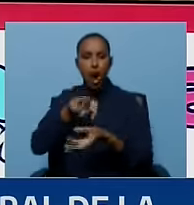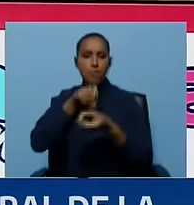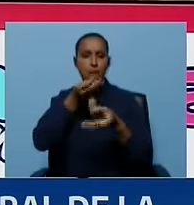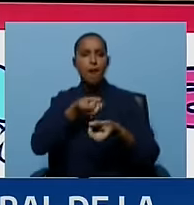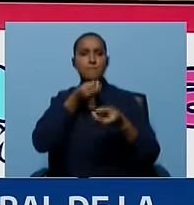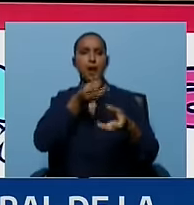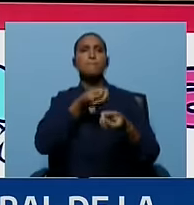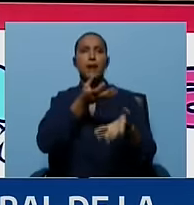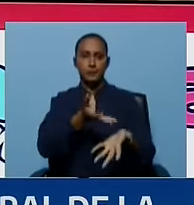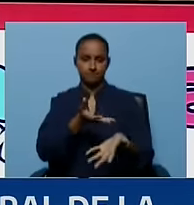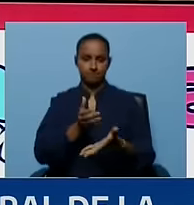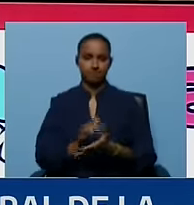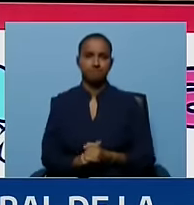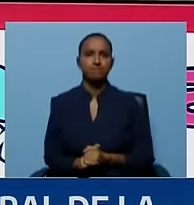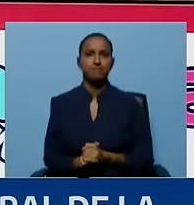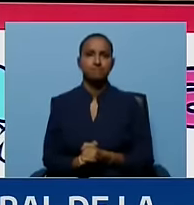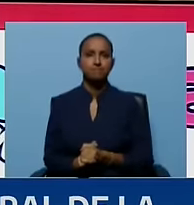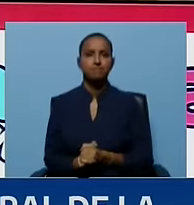como Brito Figueroa,